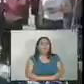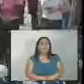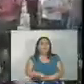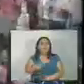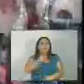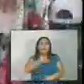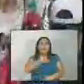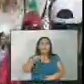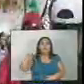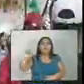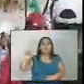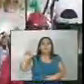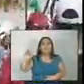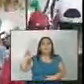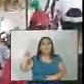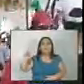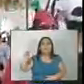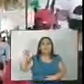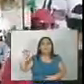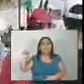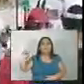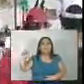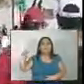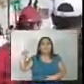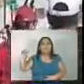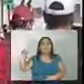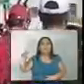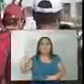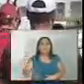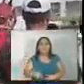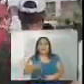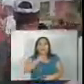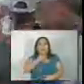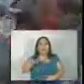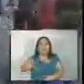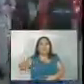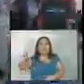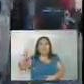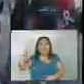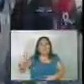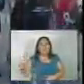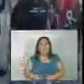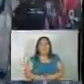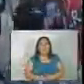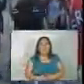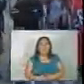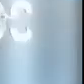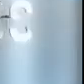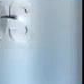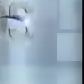Informó Ernesto Cornejo para la Red de Noticias, Alba Visión desde Los Ángeles, California.